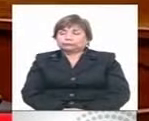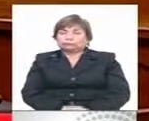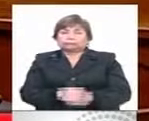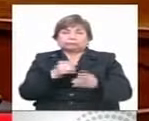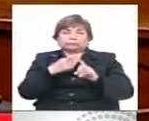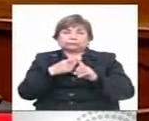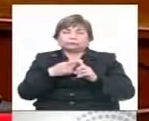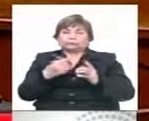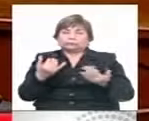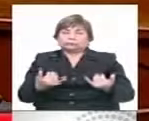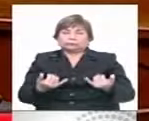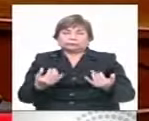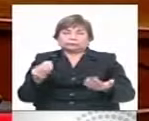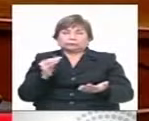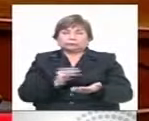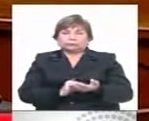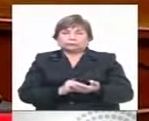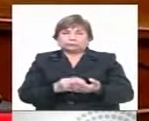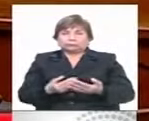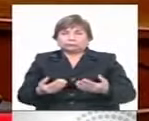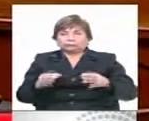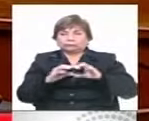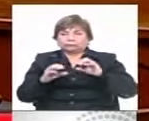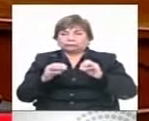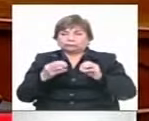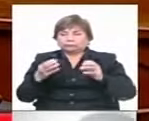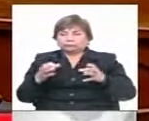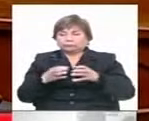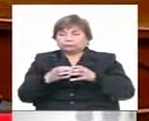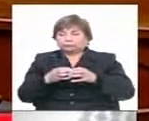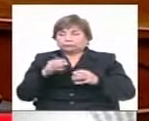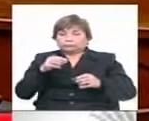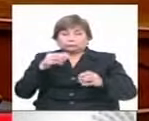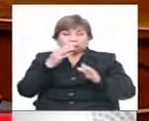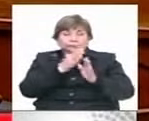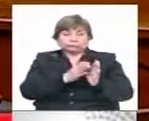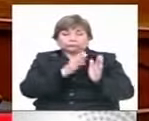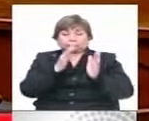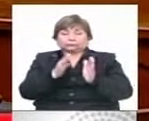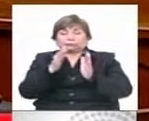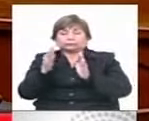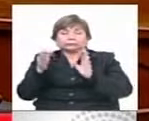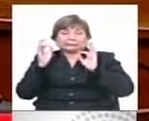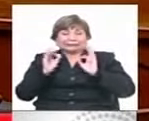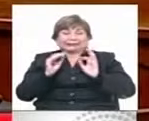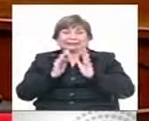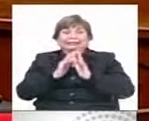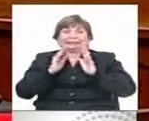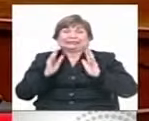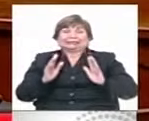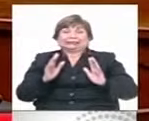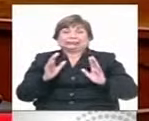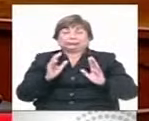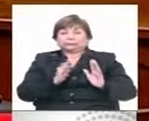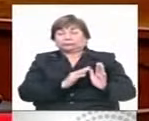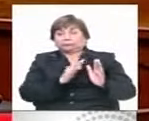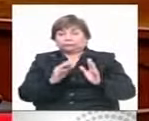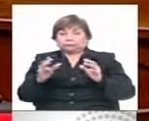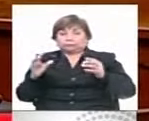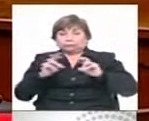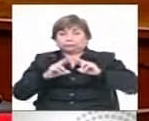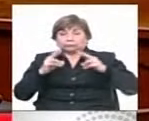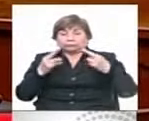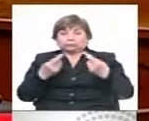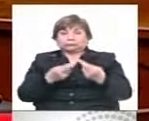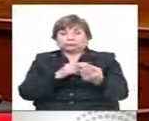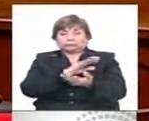de las tecnologías y los escenarios contextuales. Ese proceso será altamente participativo y reunirá a todos